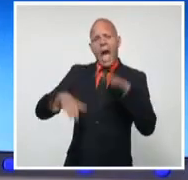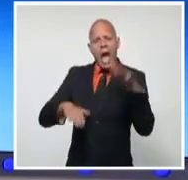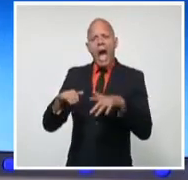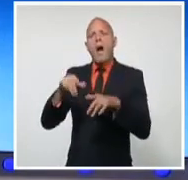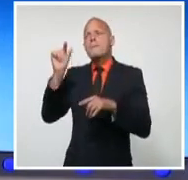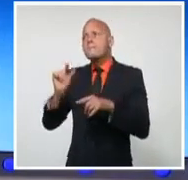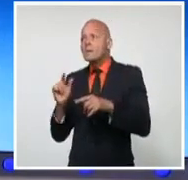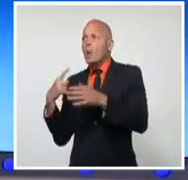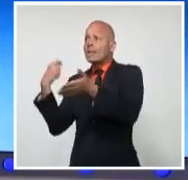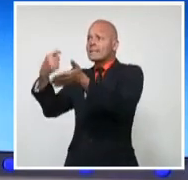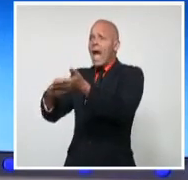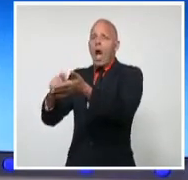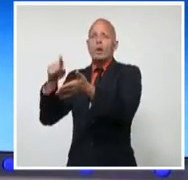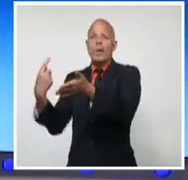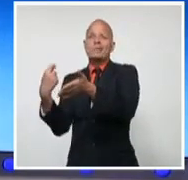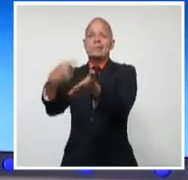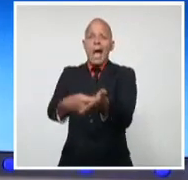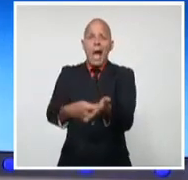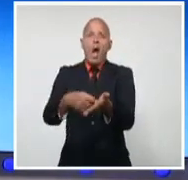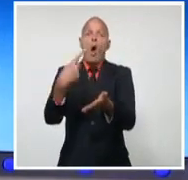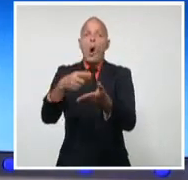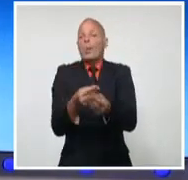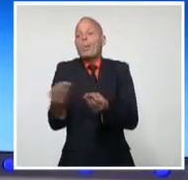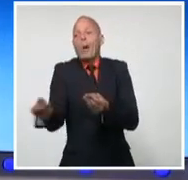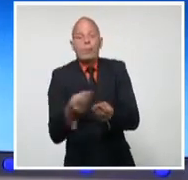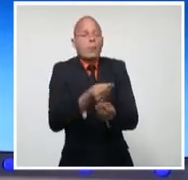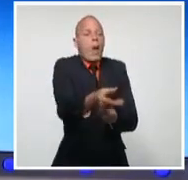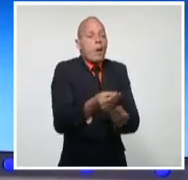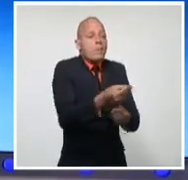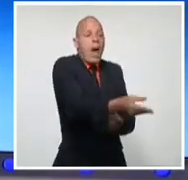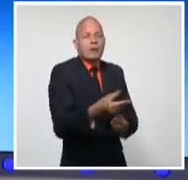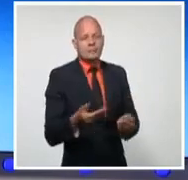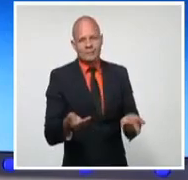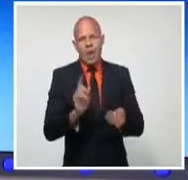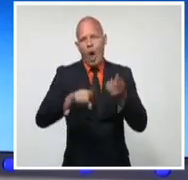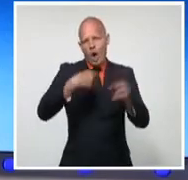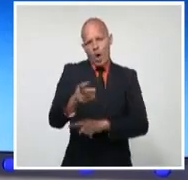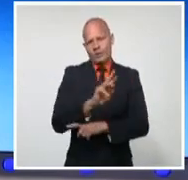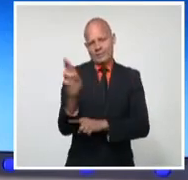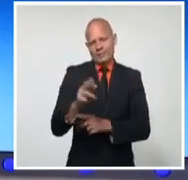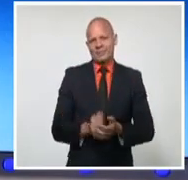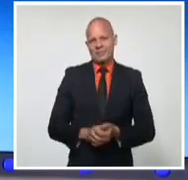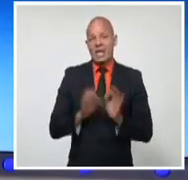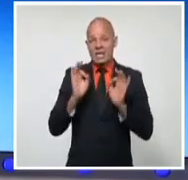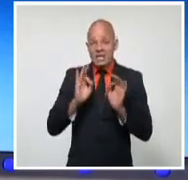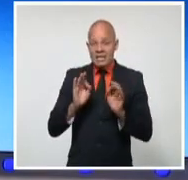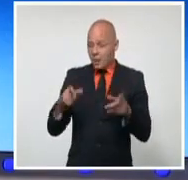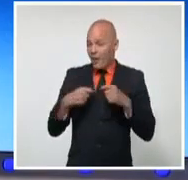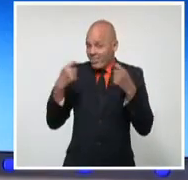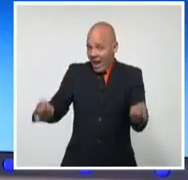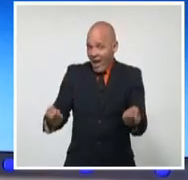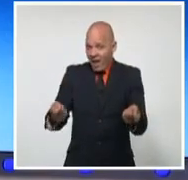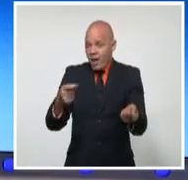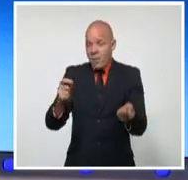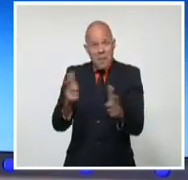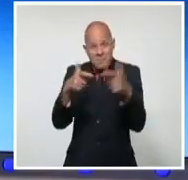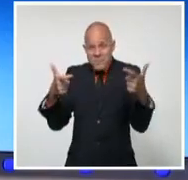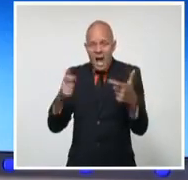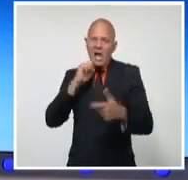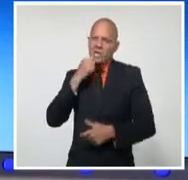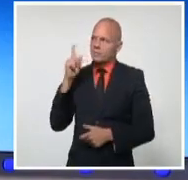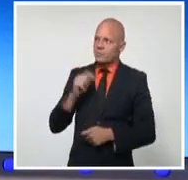cuartas manos, para que no sea tan fácil de descubrir, pero llega hasta sus asalariados aquí en Cuba. Amigos muy cercanos nos